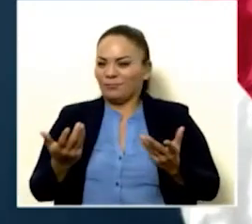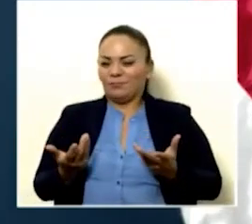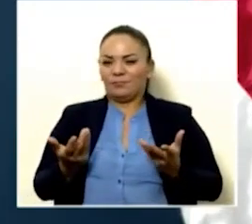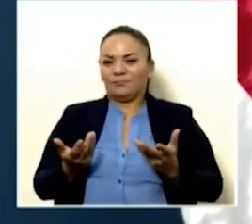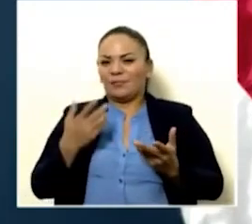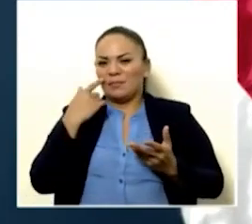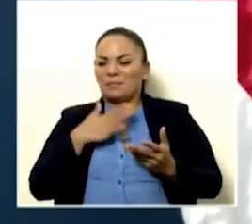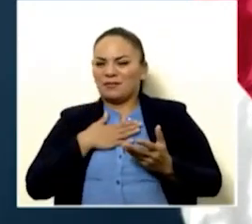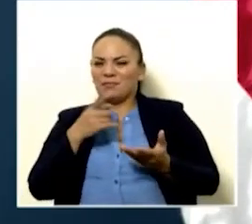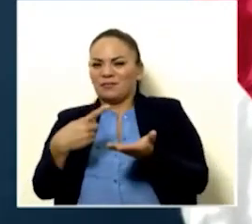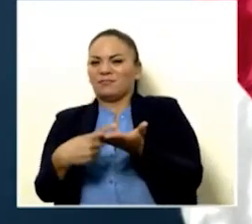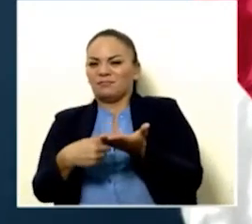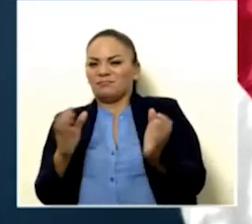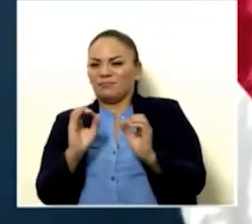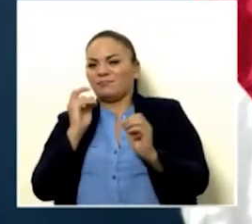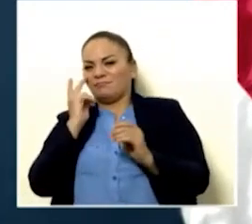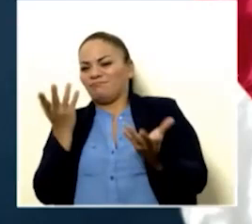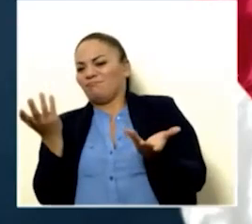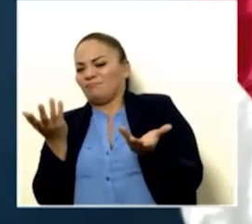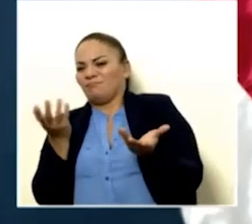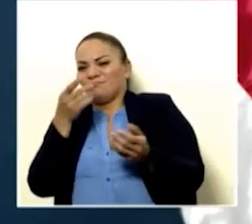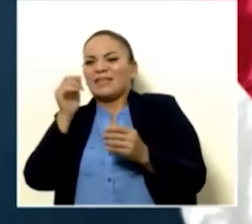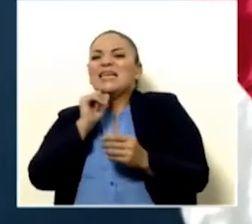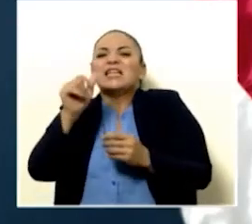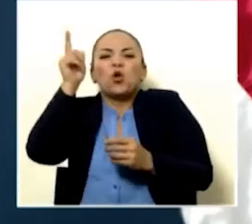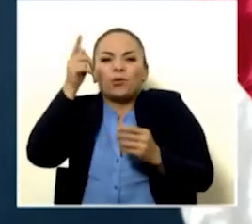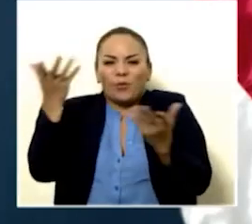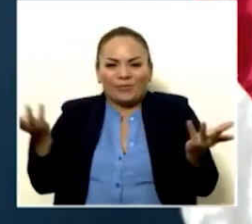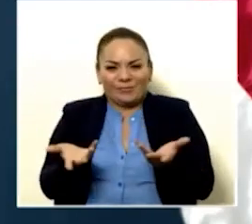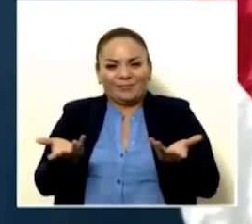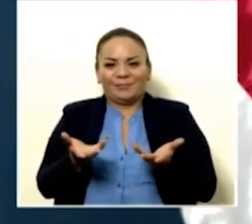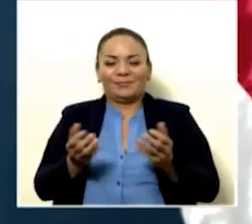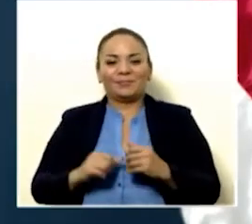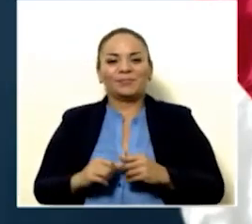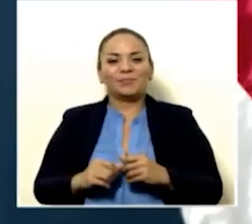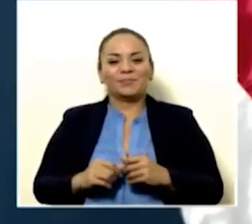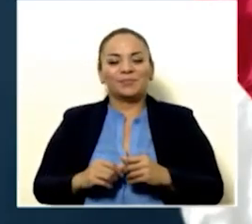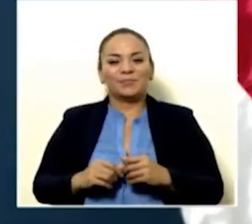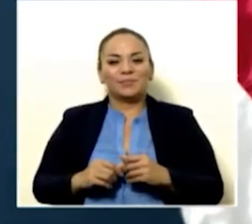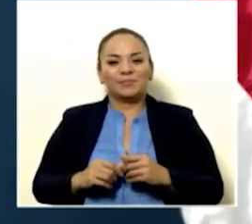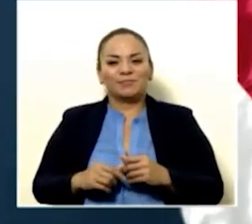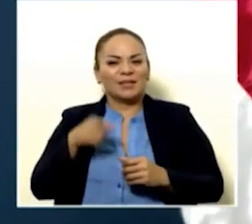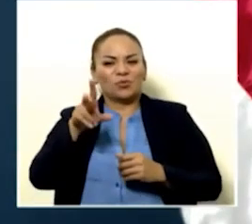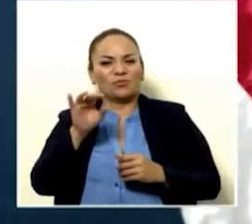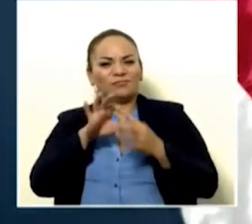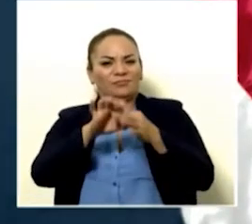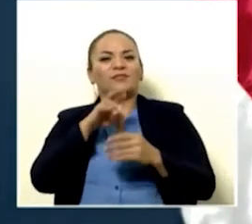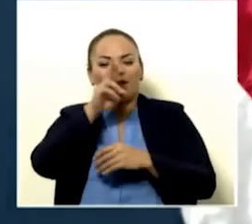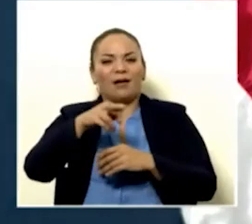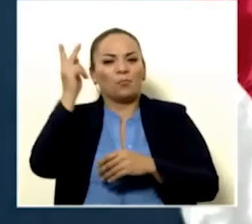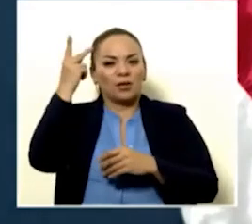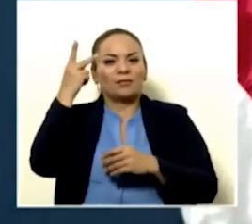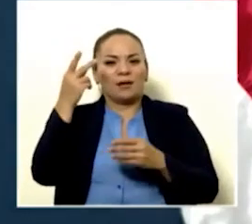un argumento vacío de lógica y de la realidad de la política pública que tiene que